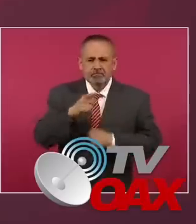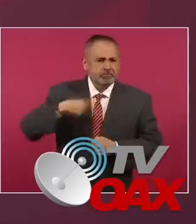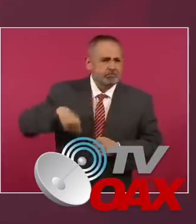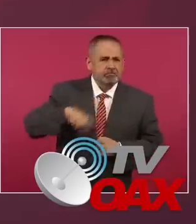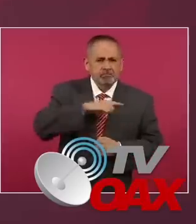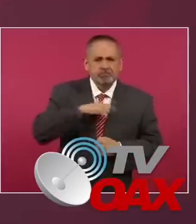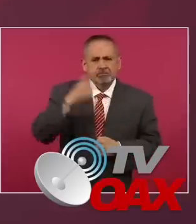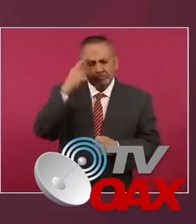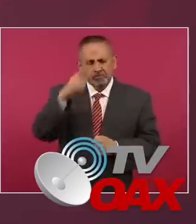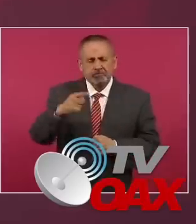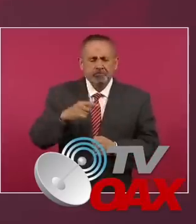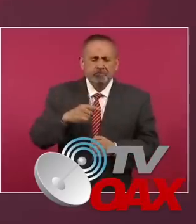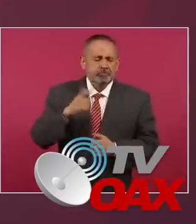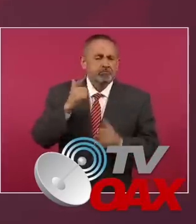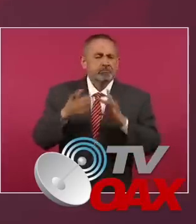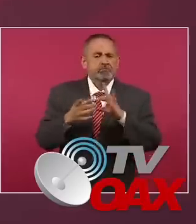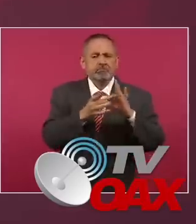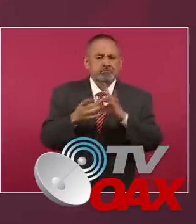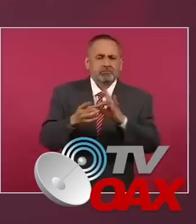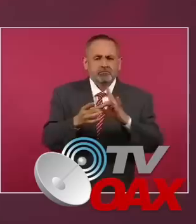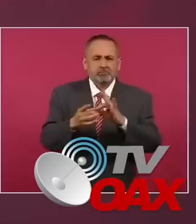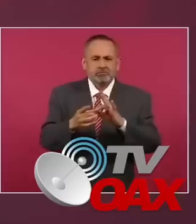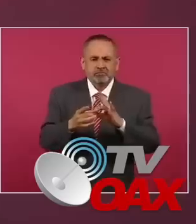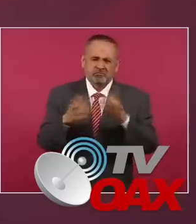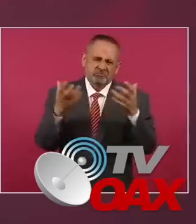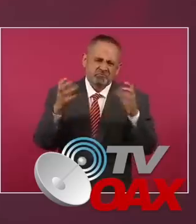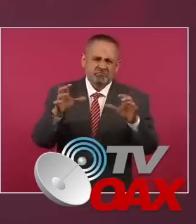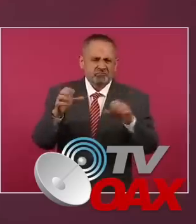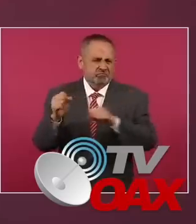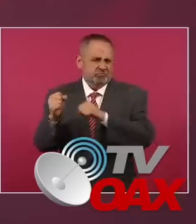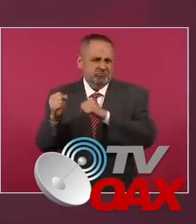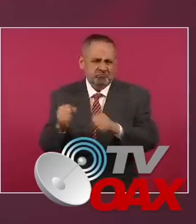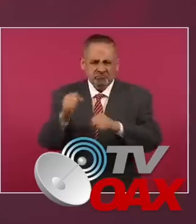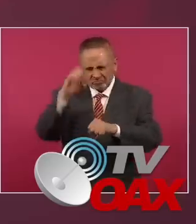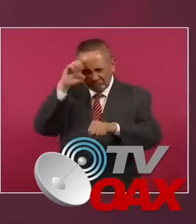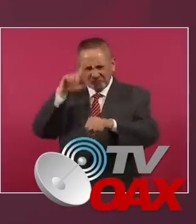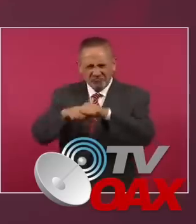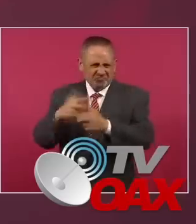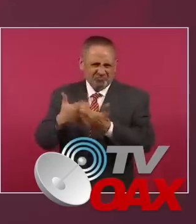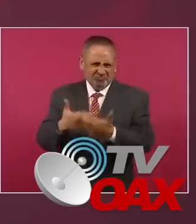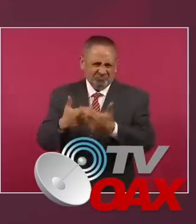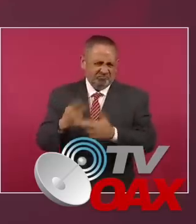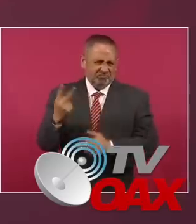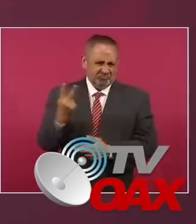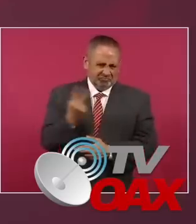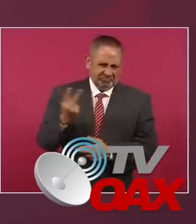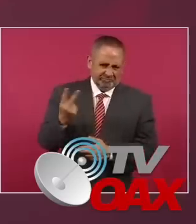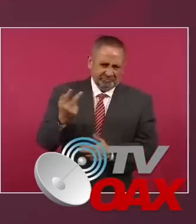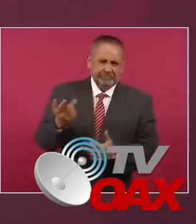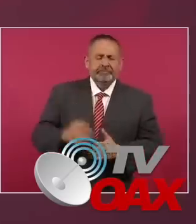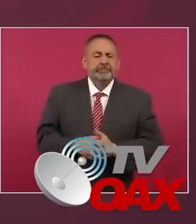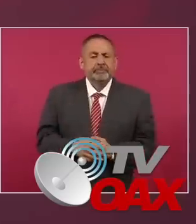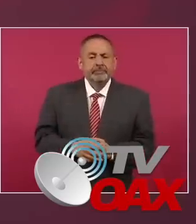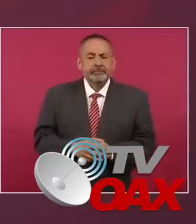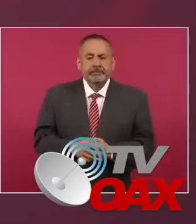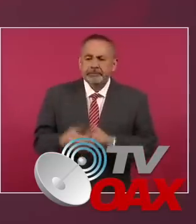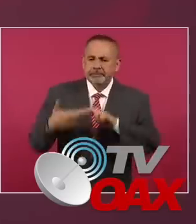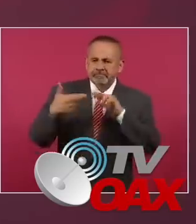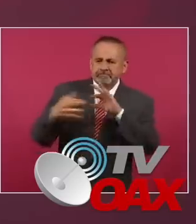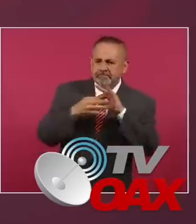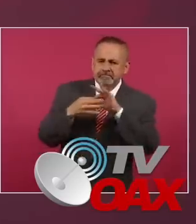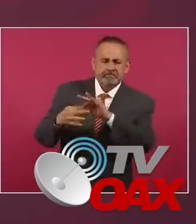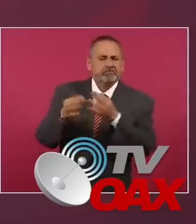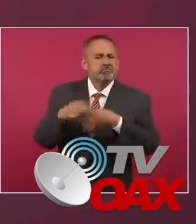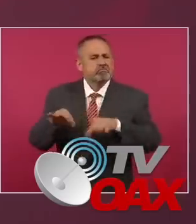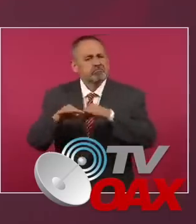a los que nos gusta llamar dos superpotencias culturales. La cooperación bilateral vive un momento